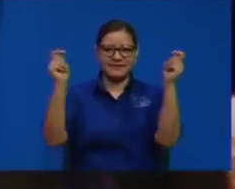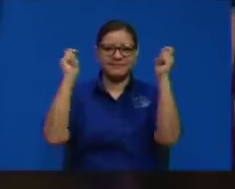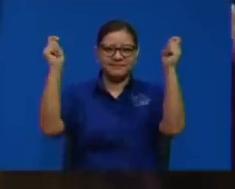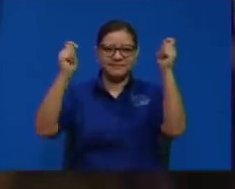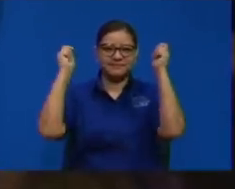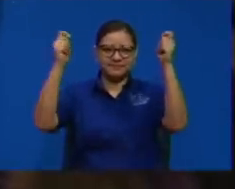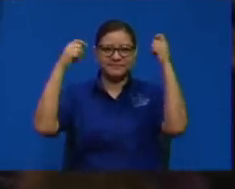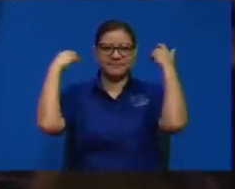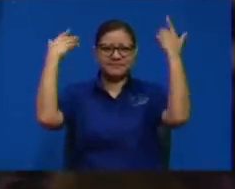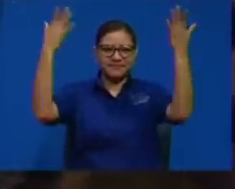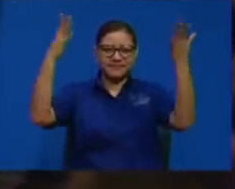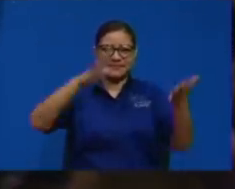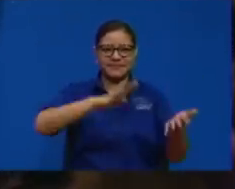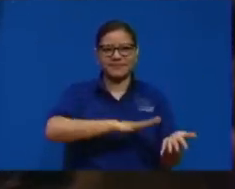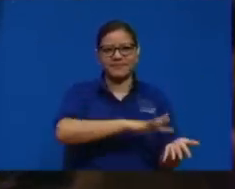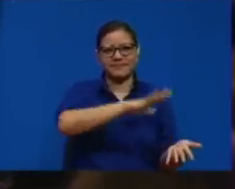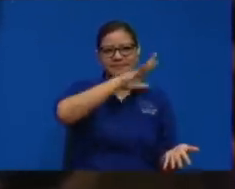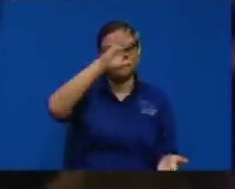¡Aleluya!